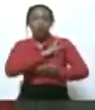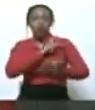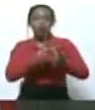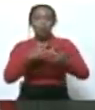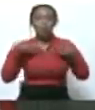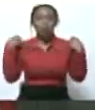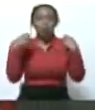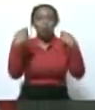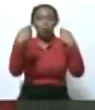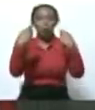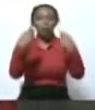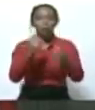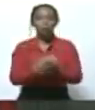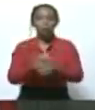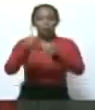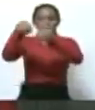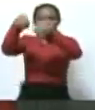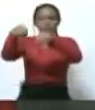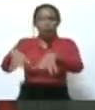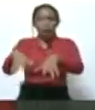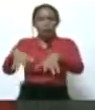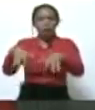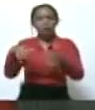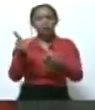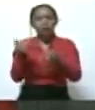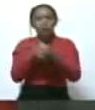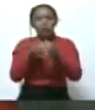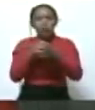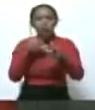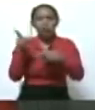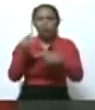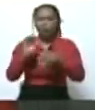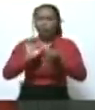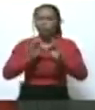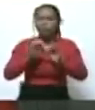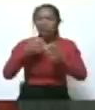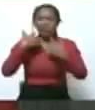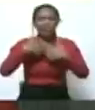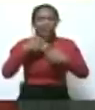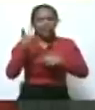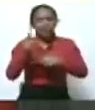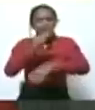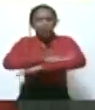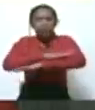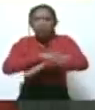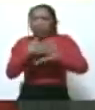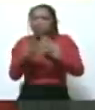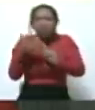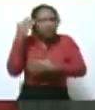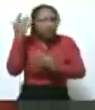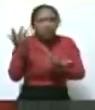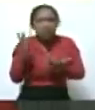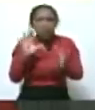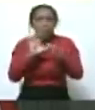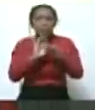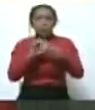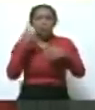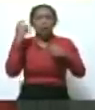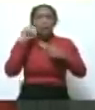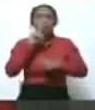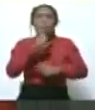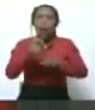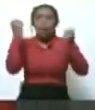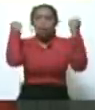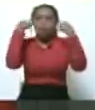Popular renunciaron al partido. ¿Cuál es su interpretación, análisis de esta acción que ellos vinculan a malas prácticas y